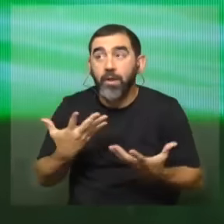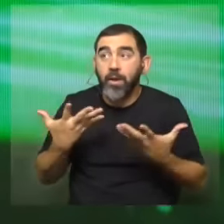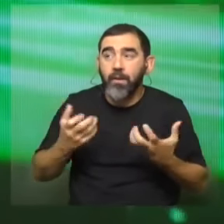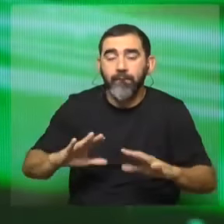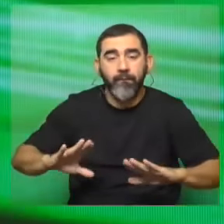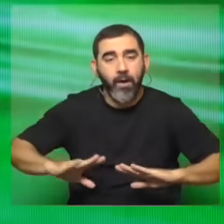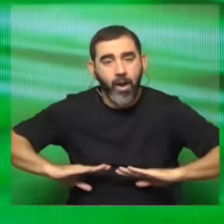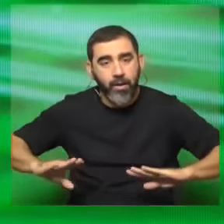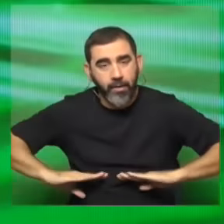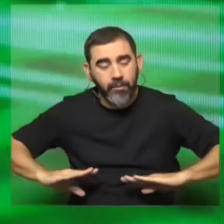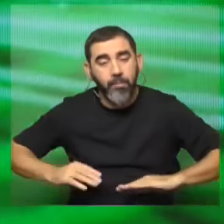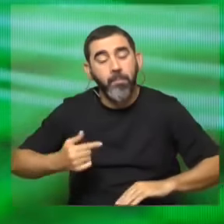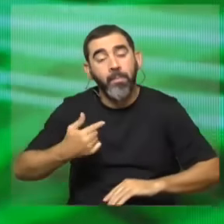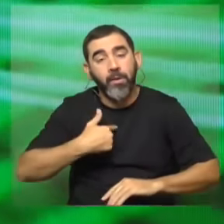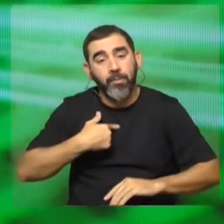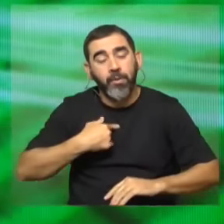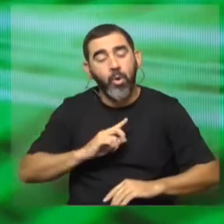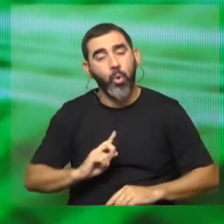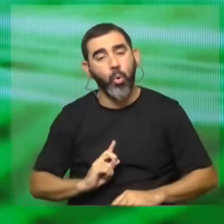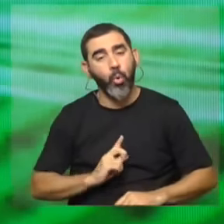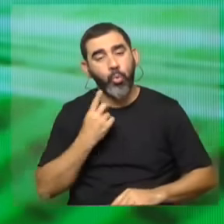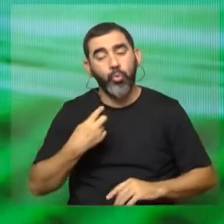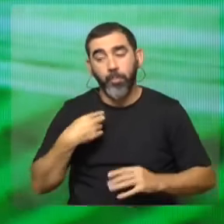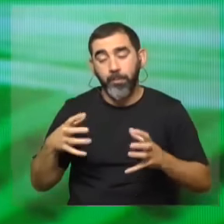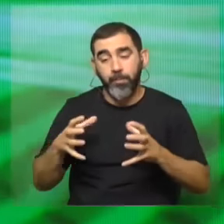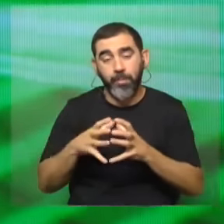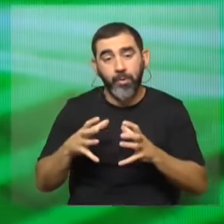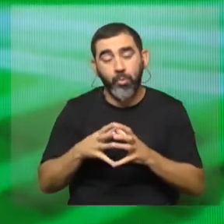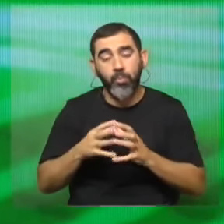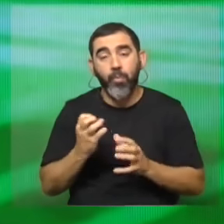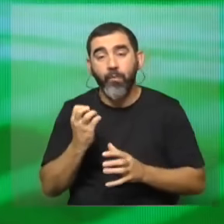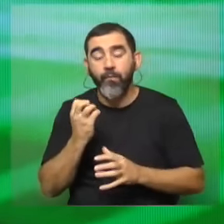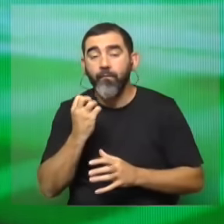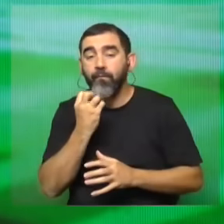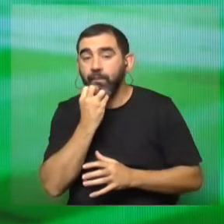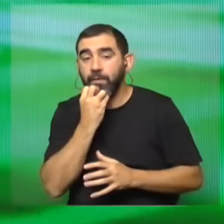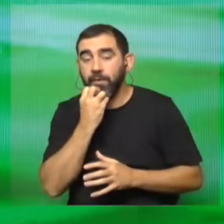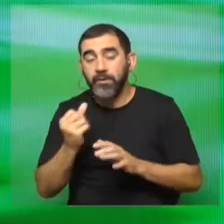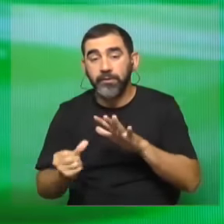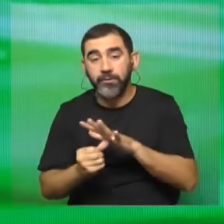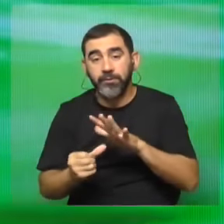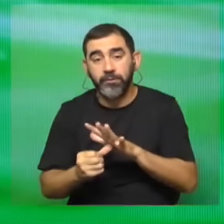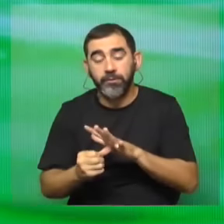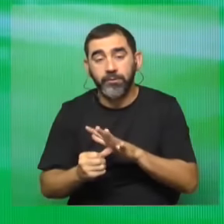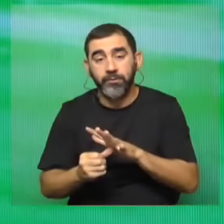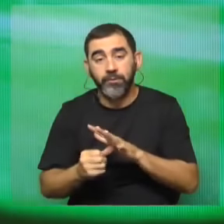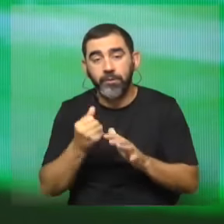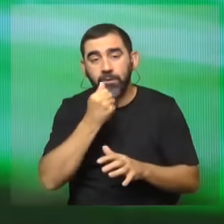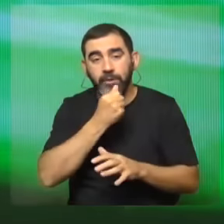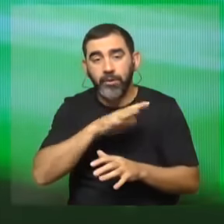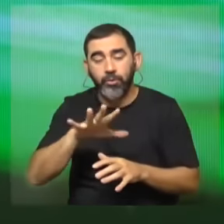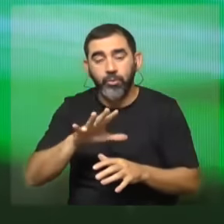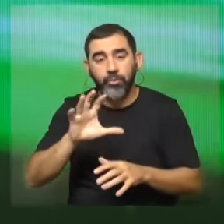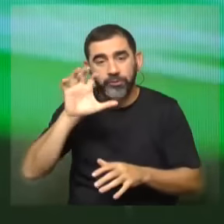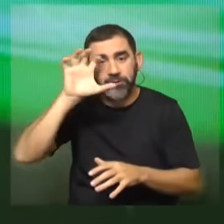ganas para mí ha sido un gran honor que mi sector ballistas liderado por nuestro histórico líder el